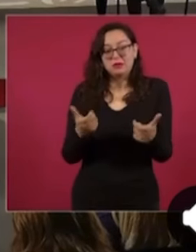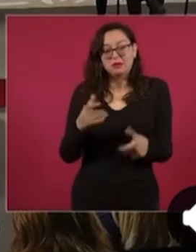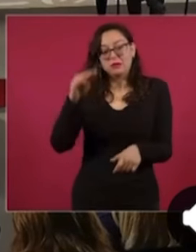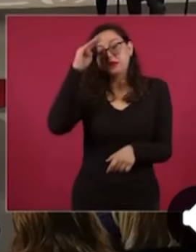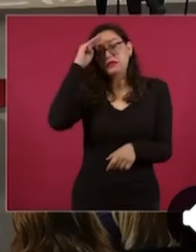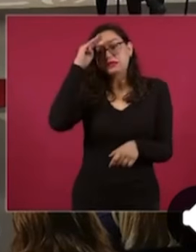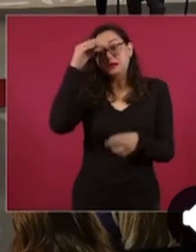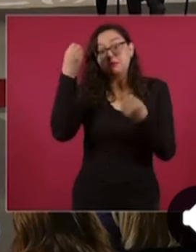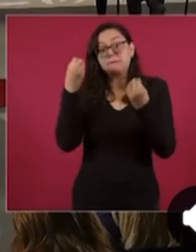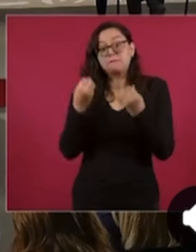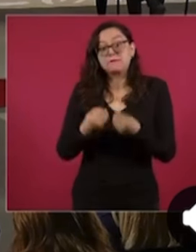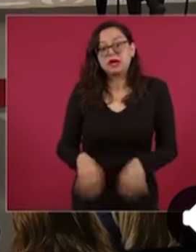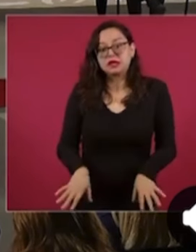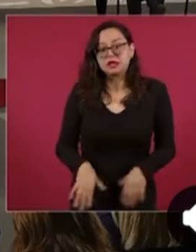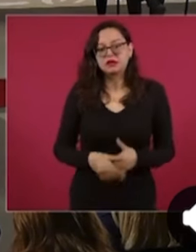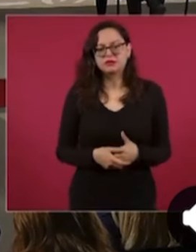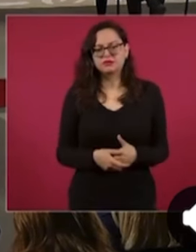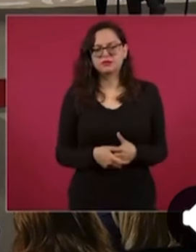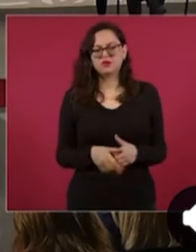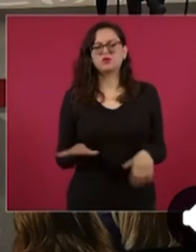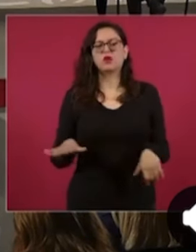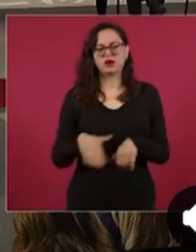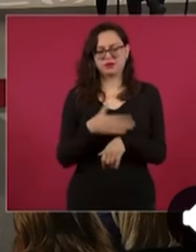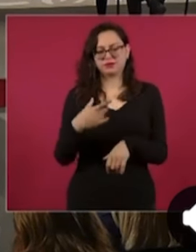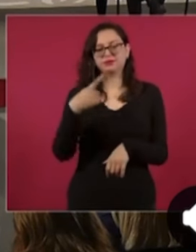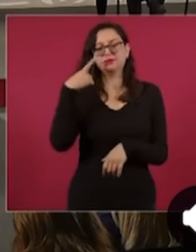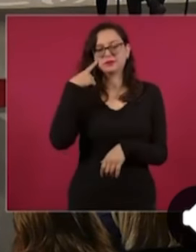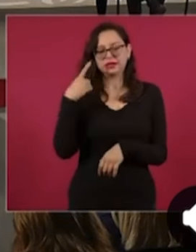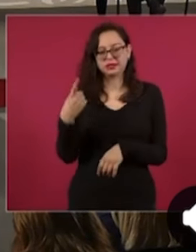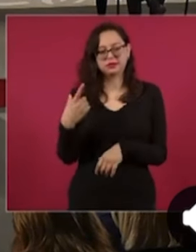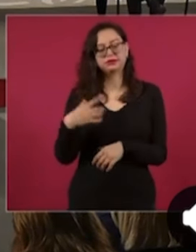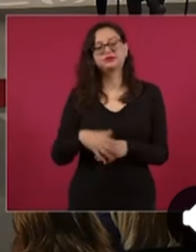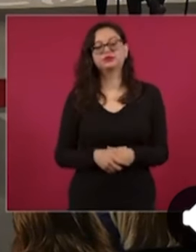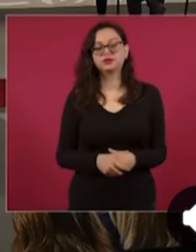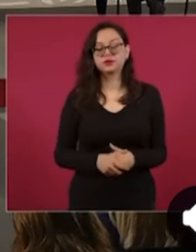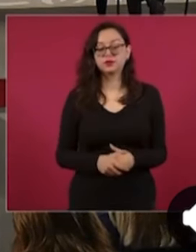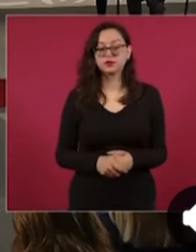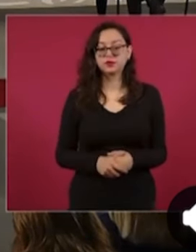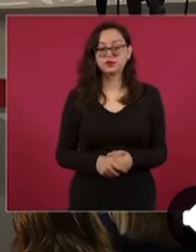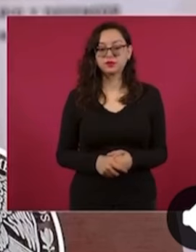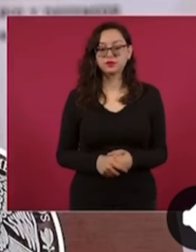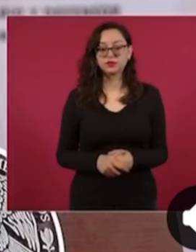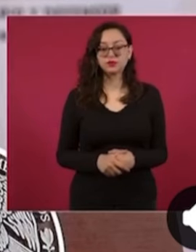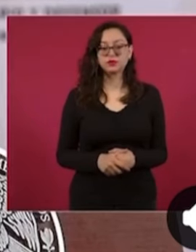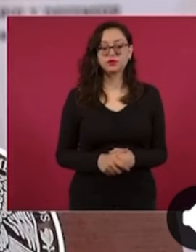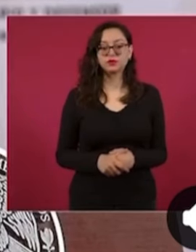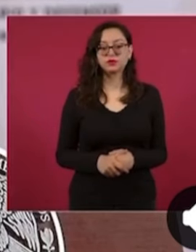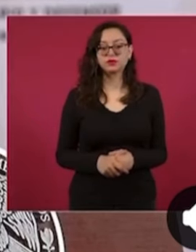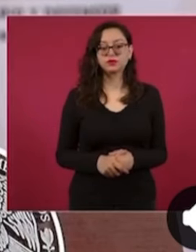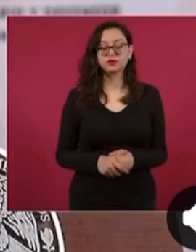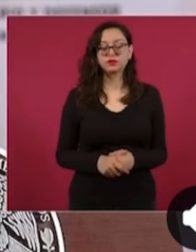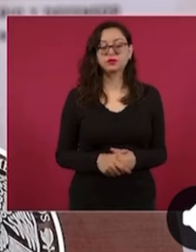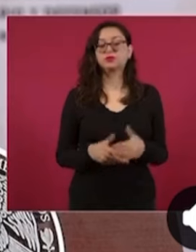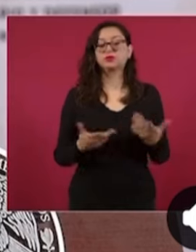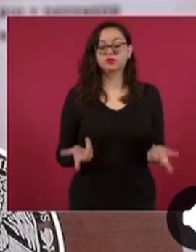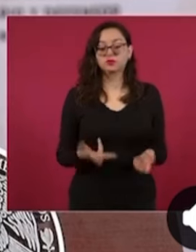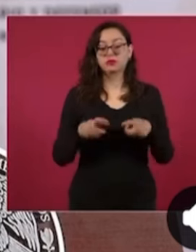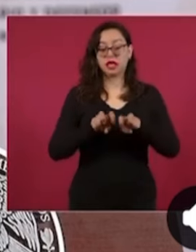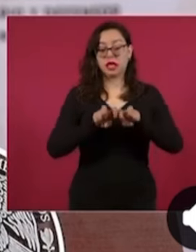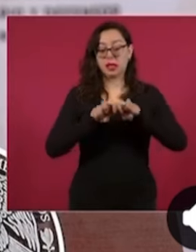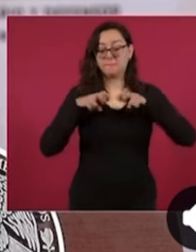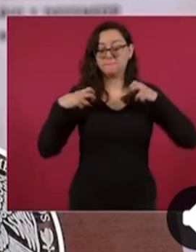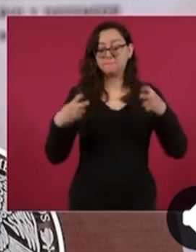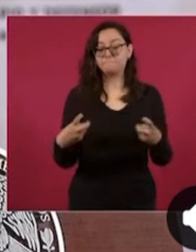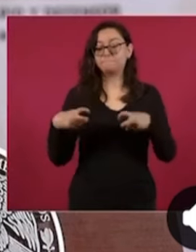vamos a mostrarles por qué. Como muestra un botón. ¿Cuánto se gasta del presupuesto en los ingresos de ministros,